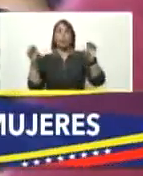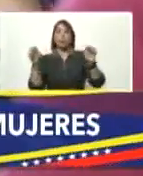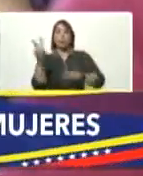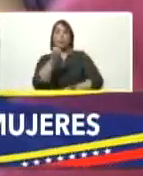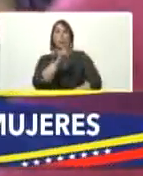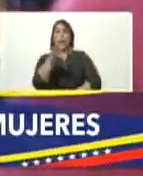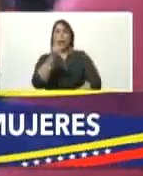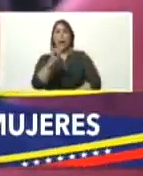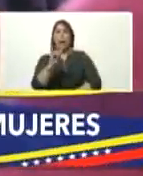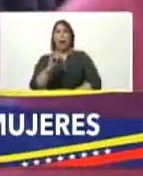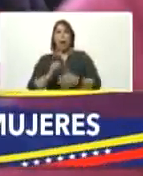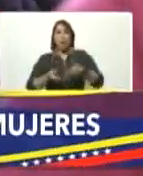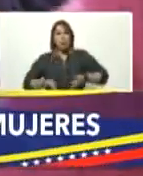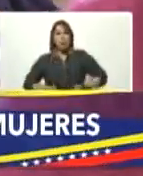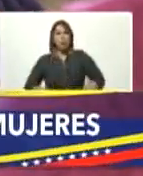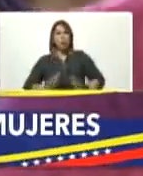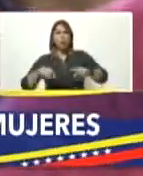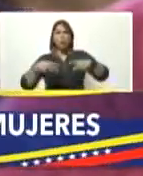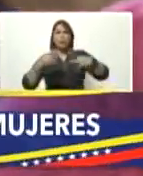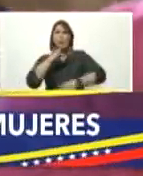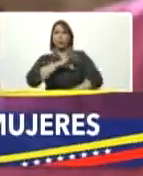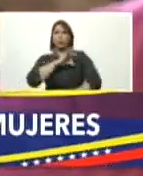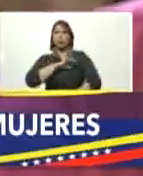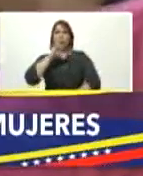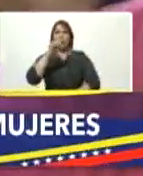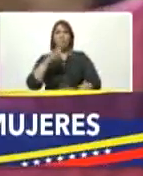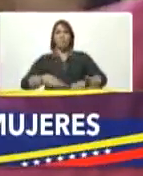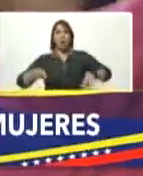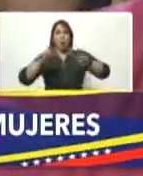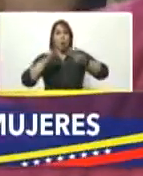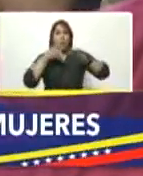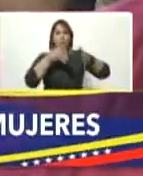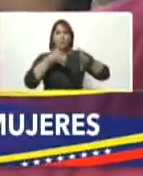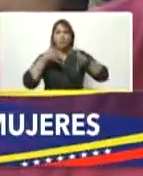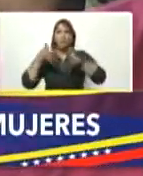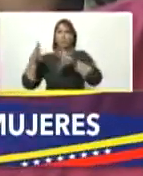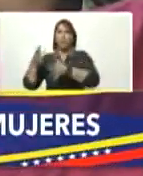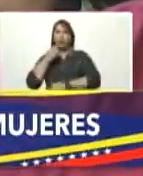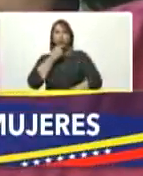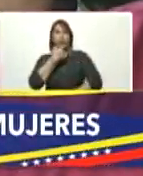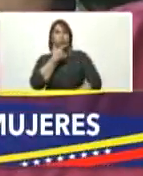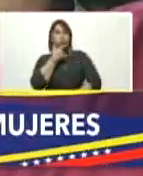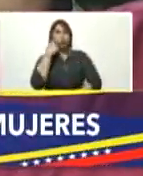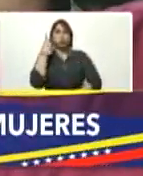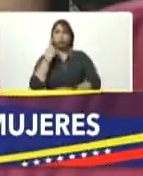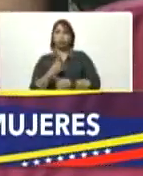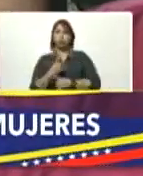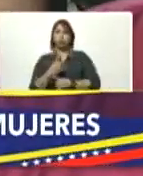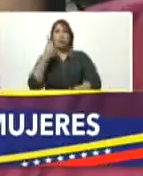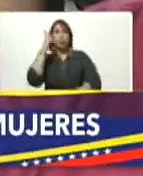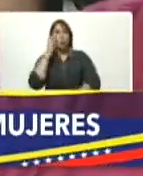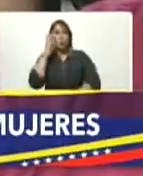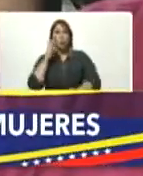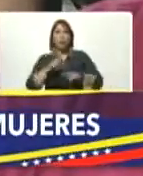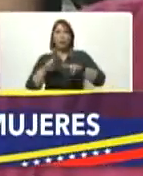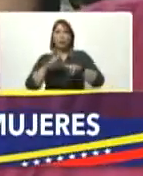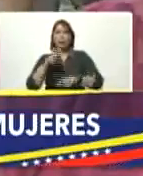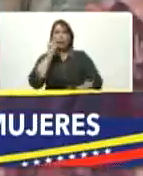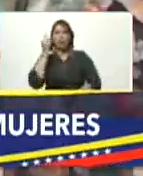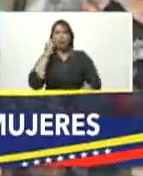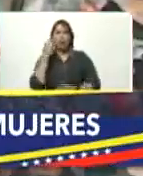está surgiendo una nueva sociedad de valores. Hermosísima. Uno escucha a esos niños, cómo